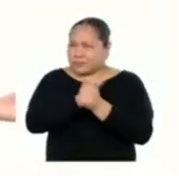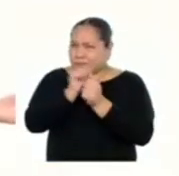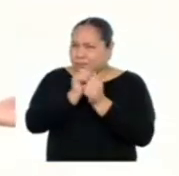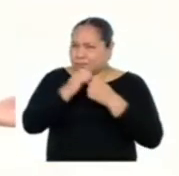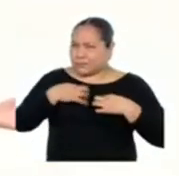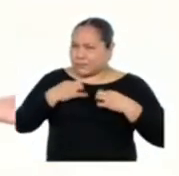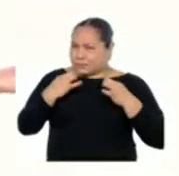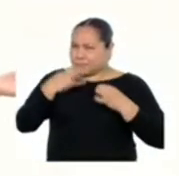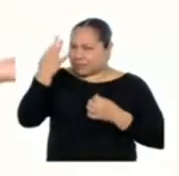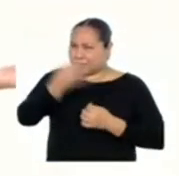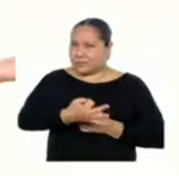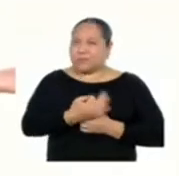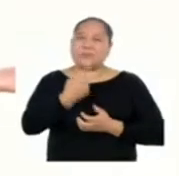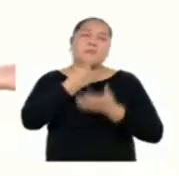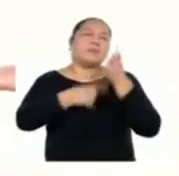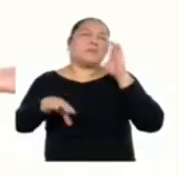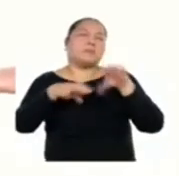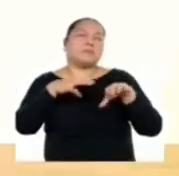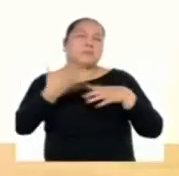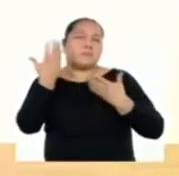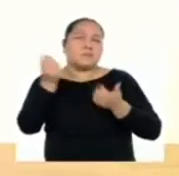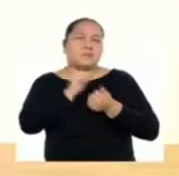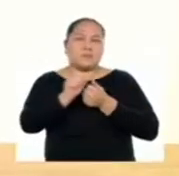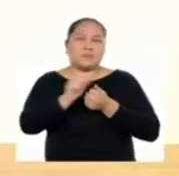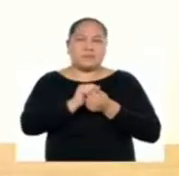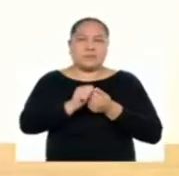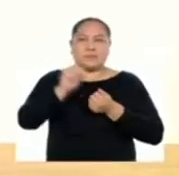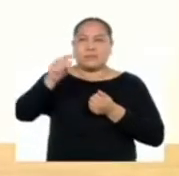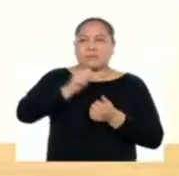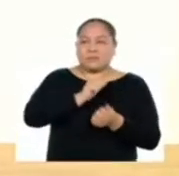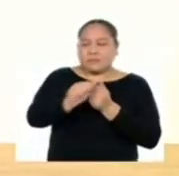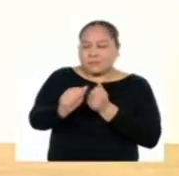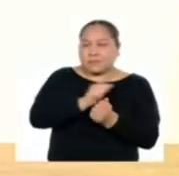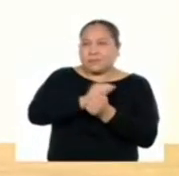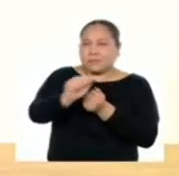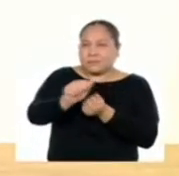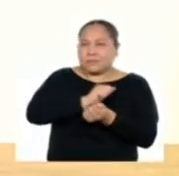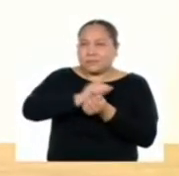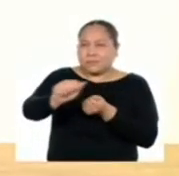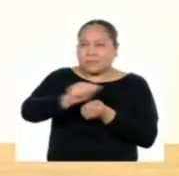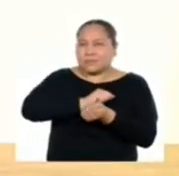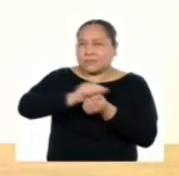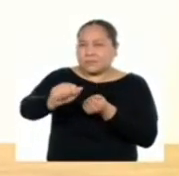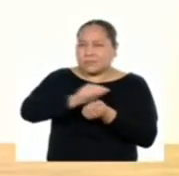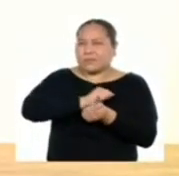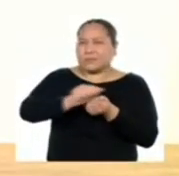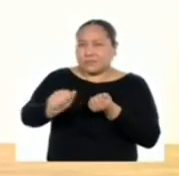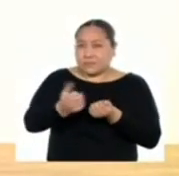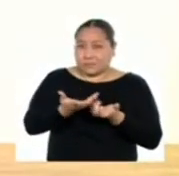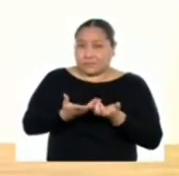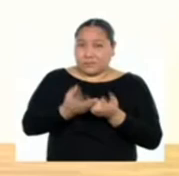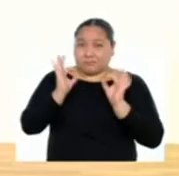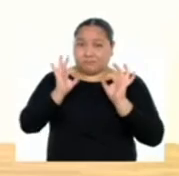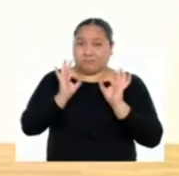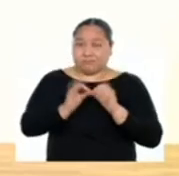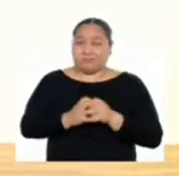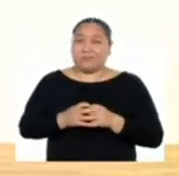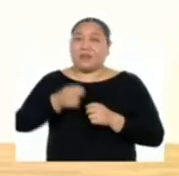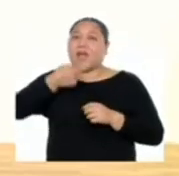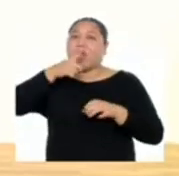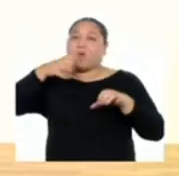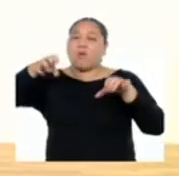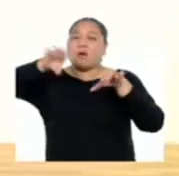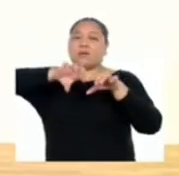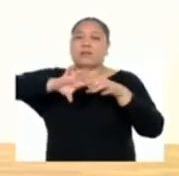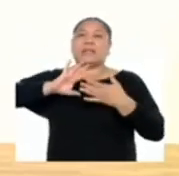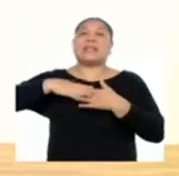alguna vez, ¿verdad? ¿Qué cosa tenemos que hacer para lavarla? Tenemos que restregarla súper bien con el jabón y el detergente, tenemos que enjuagarla